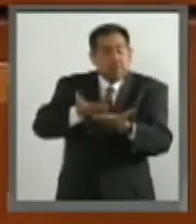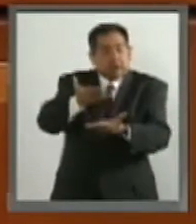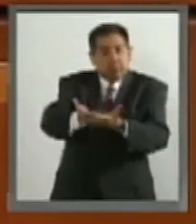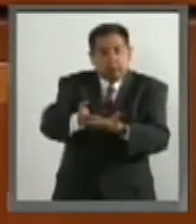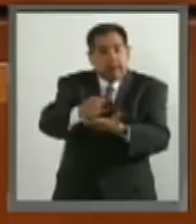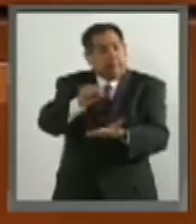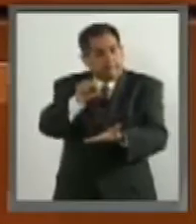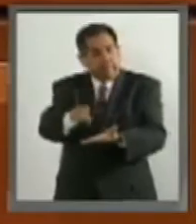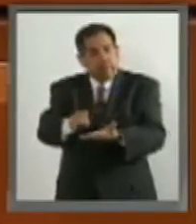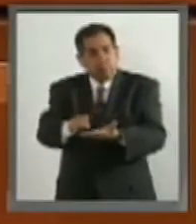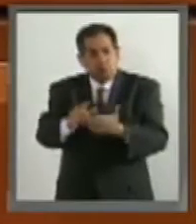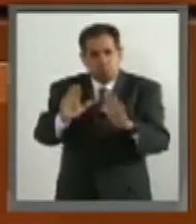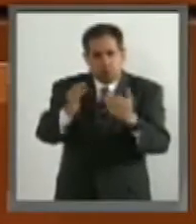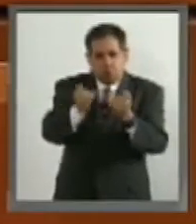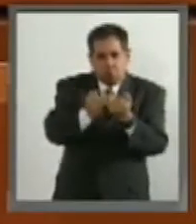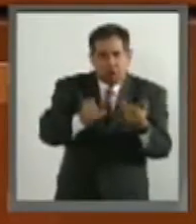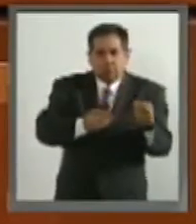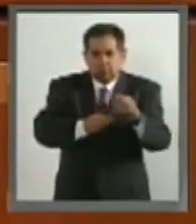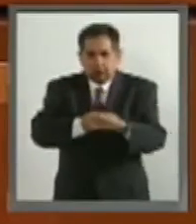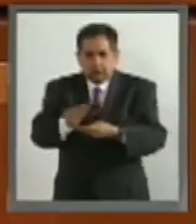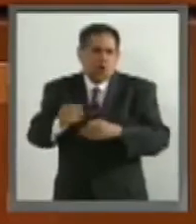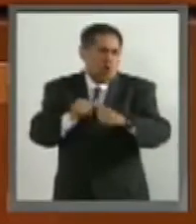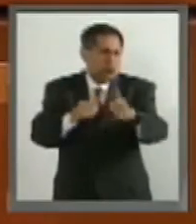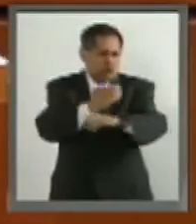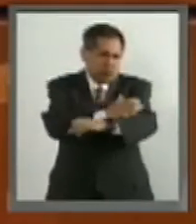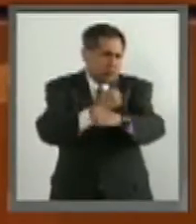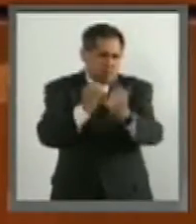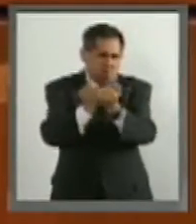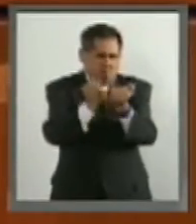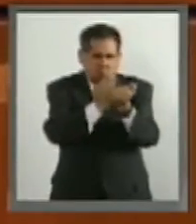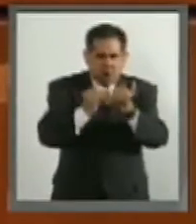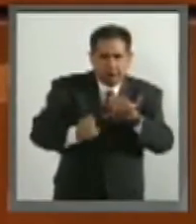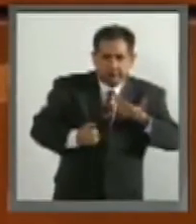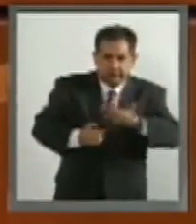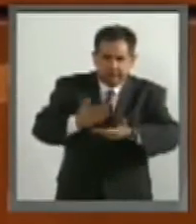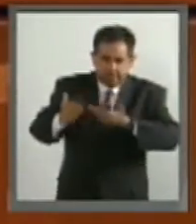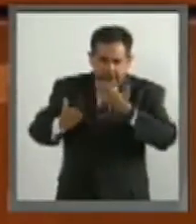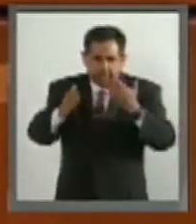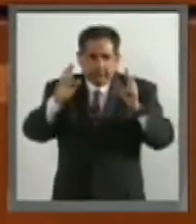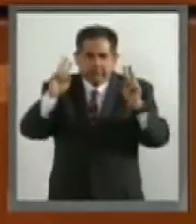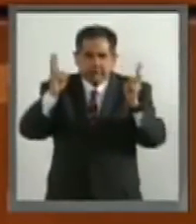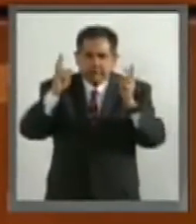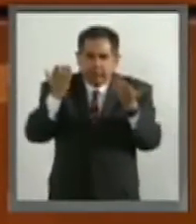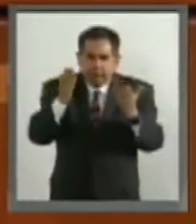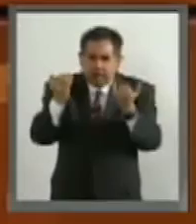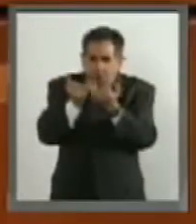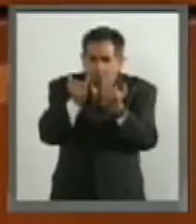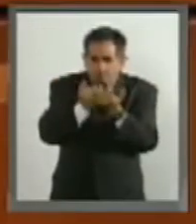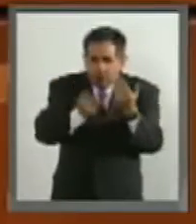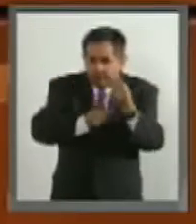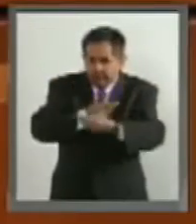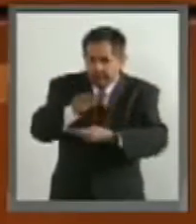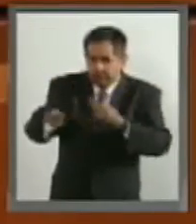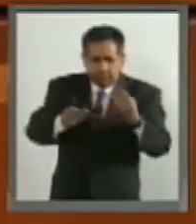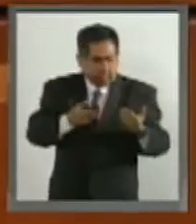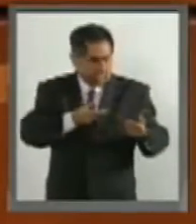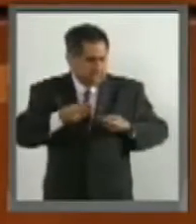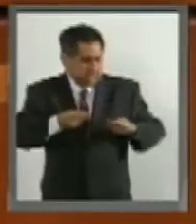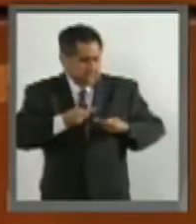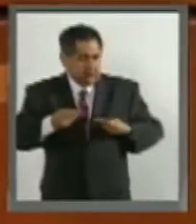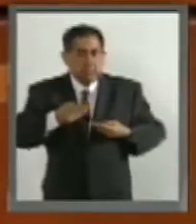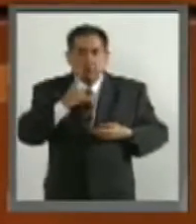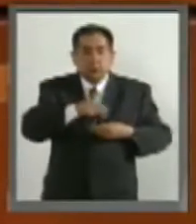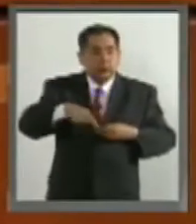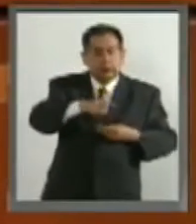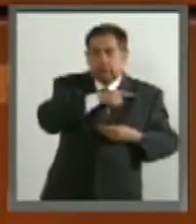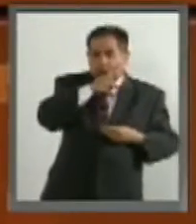iniciativa similar, y otros compañeros y compañeras que han presentado iniciativas a partir de la